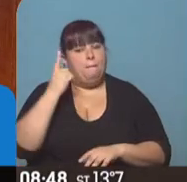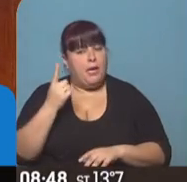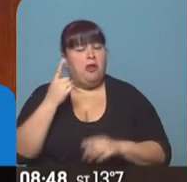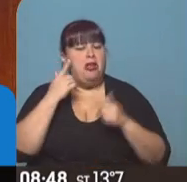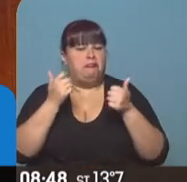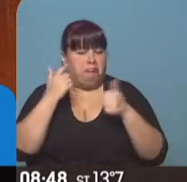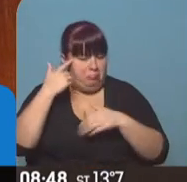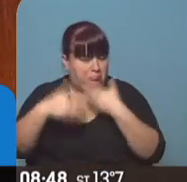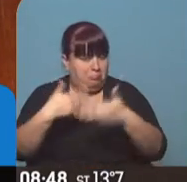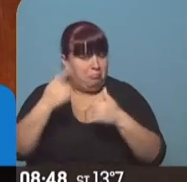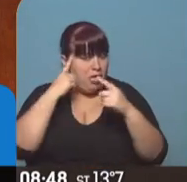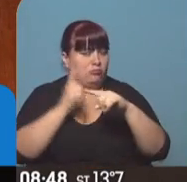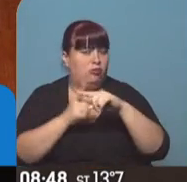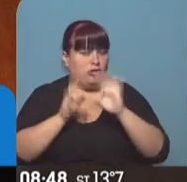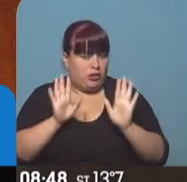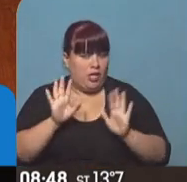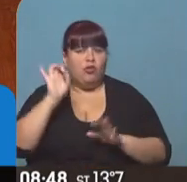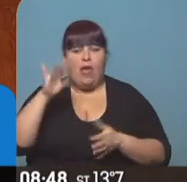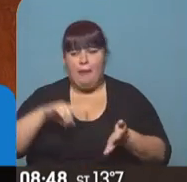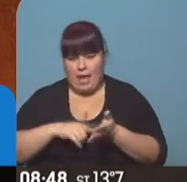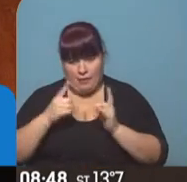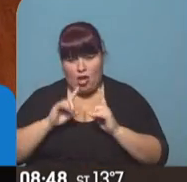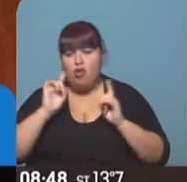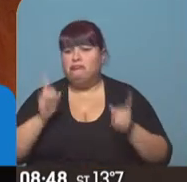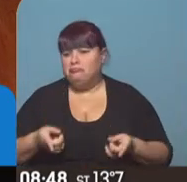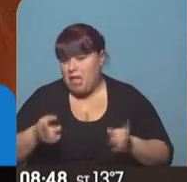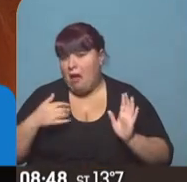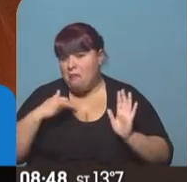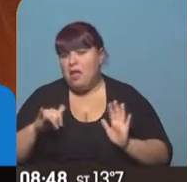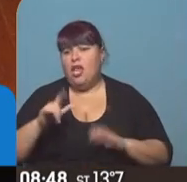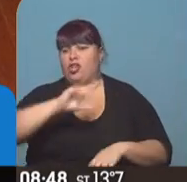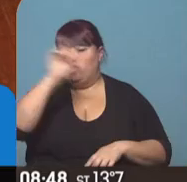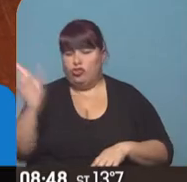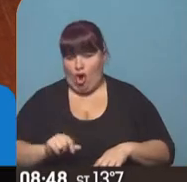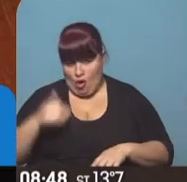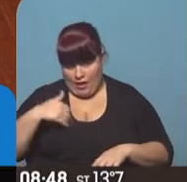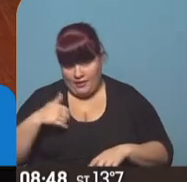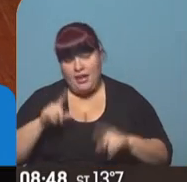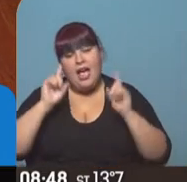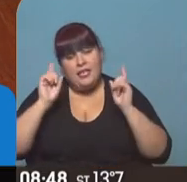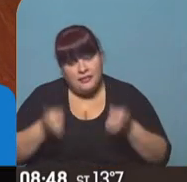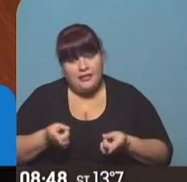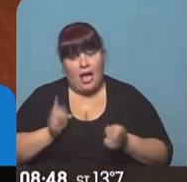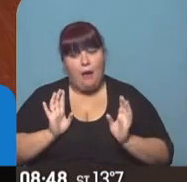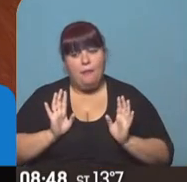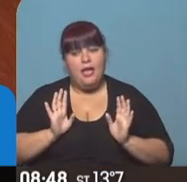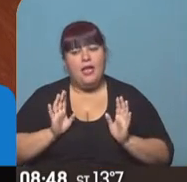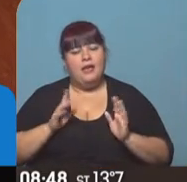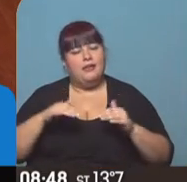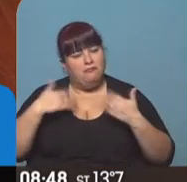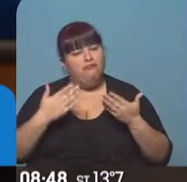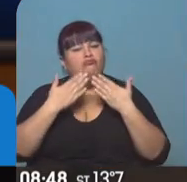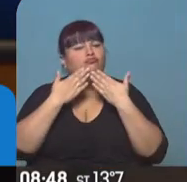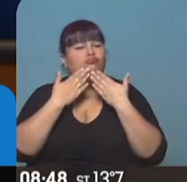expectativas con mucho optimismo no sólo en la ciudad de buenos aires sino te diría fernando en todo el país y también con un profundo